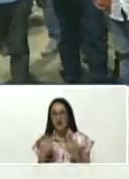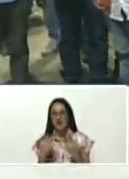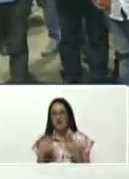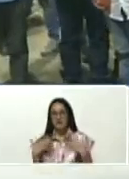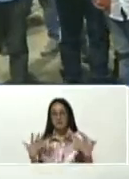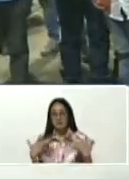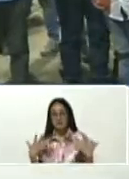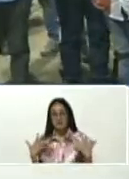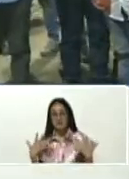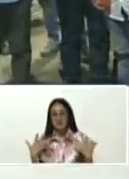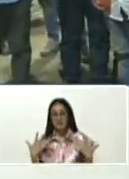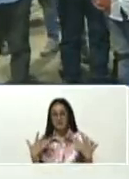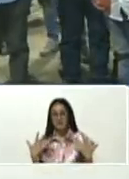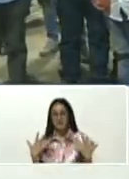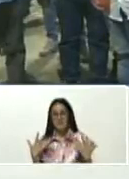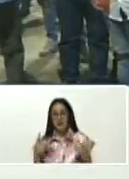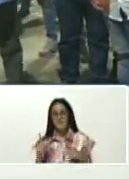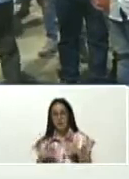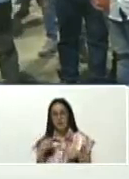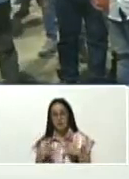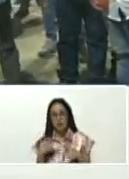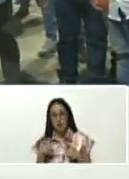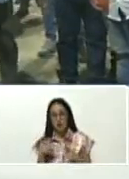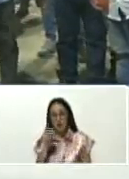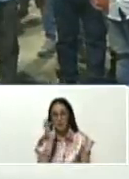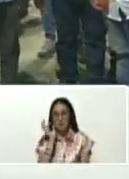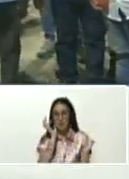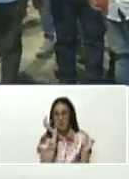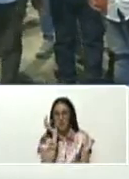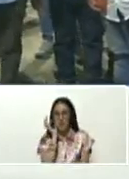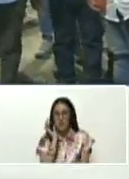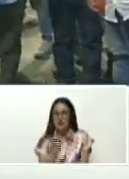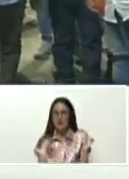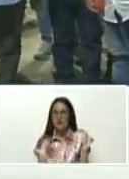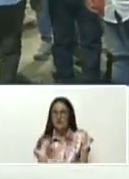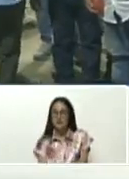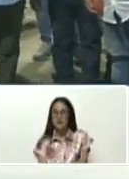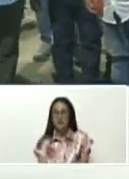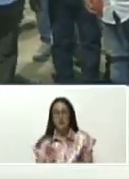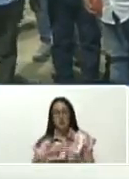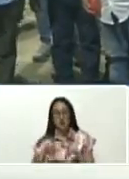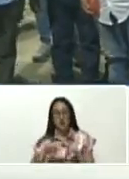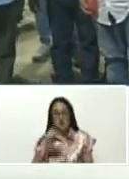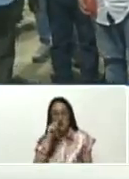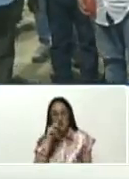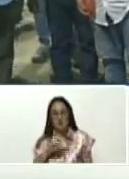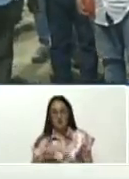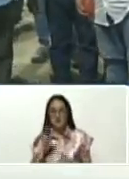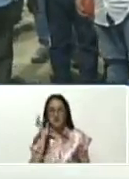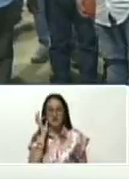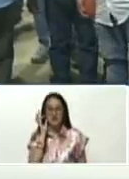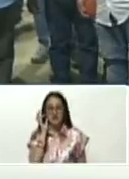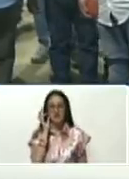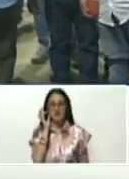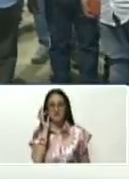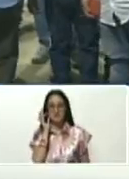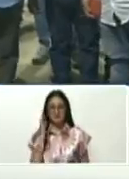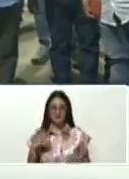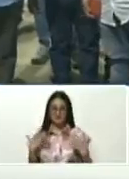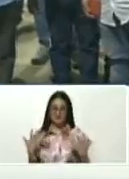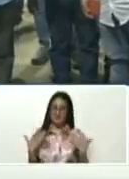animosidad de los productores, las productoras, los niños, las niñas, el entusiasmo, la